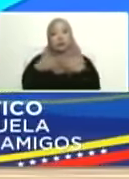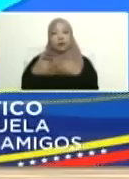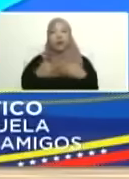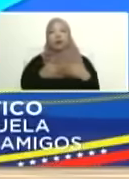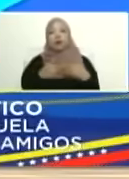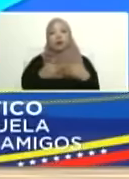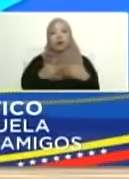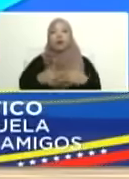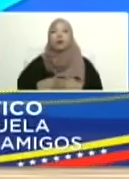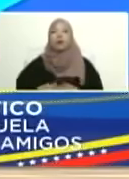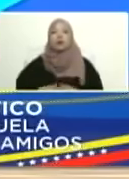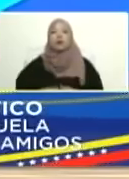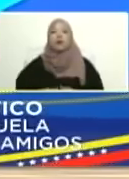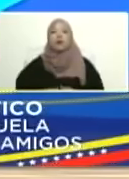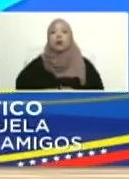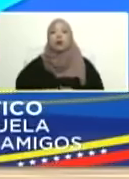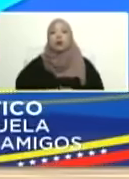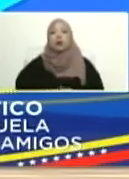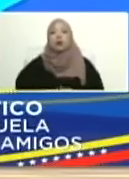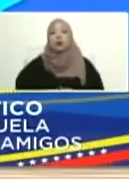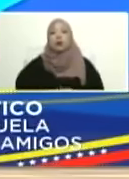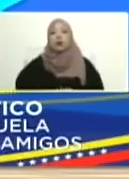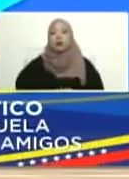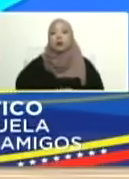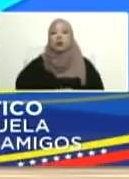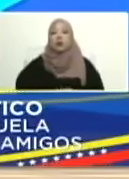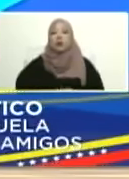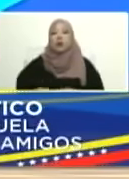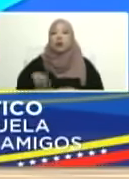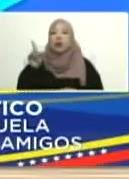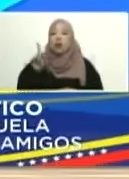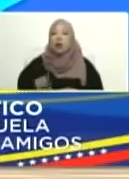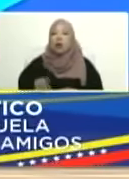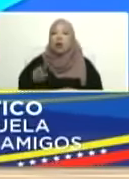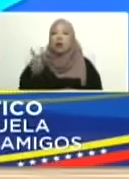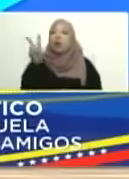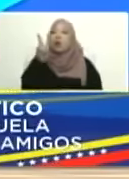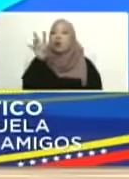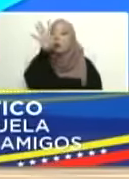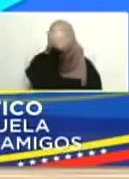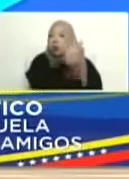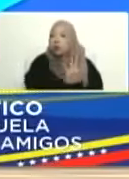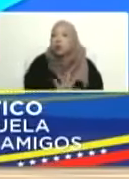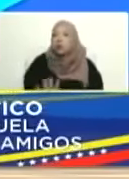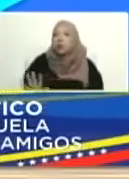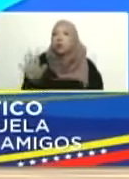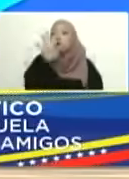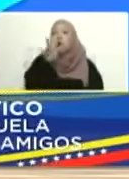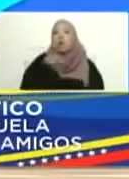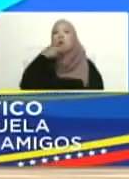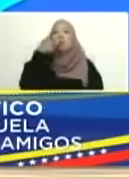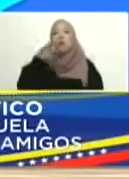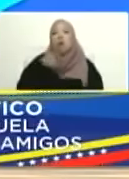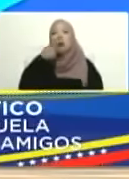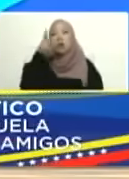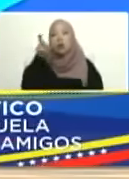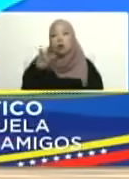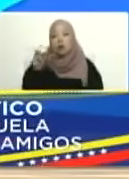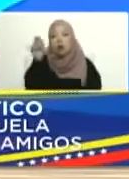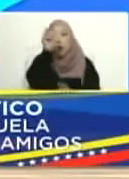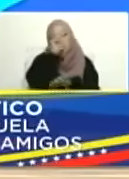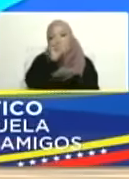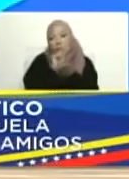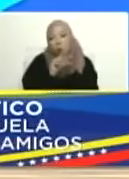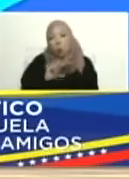esa época salió un mapa político dibujado por el sabio Agustín Codazzi,